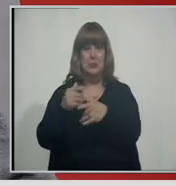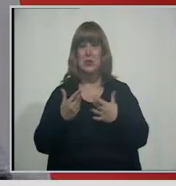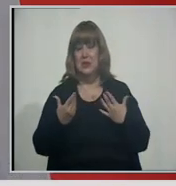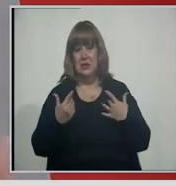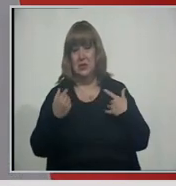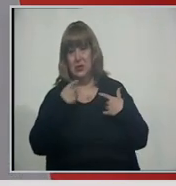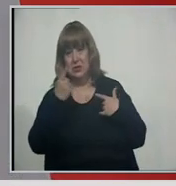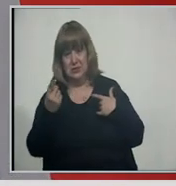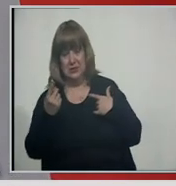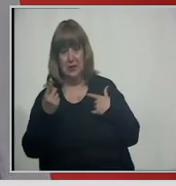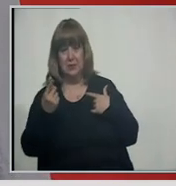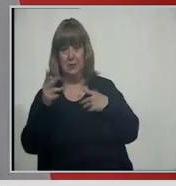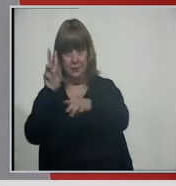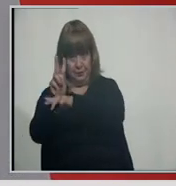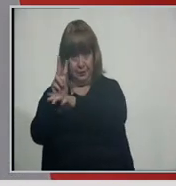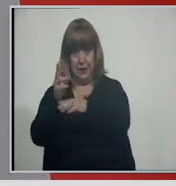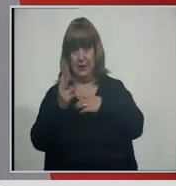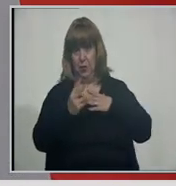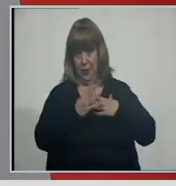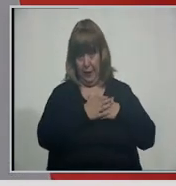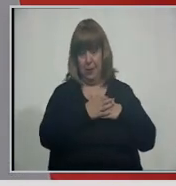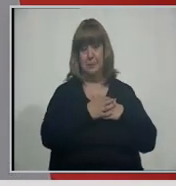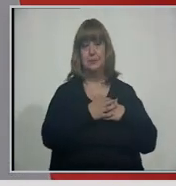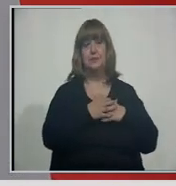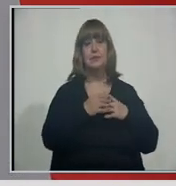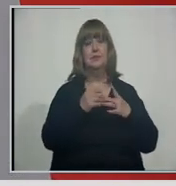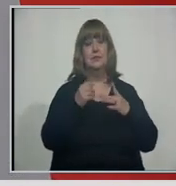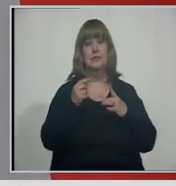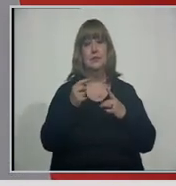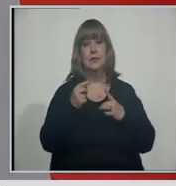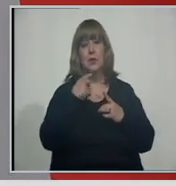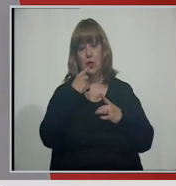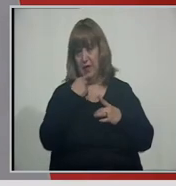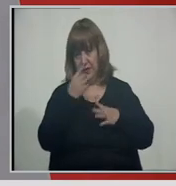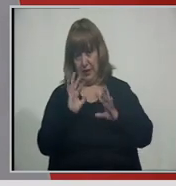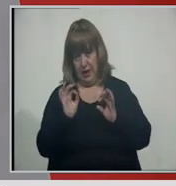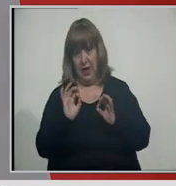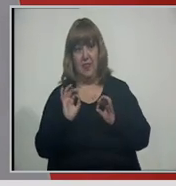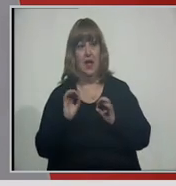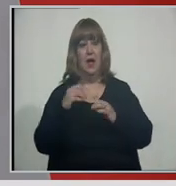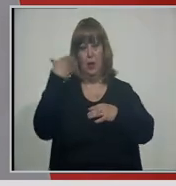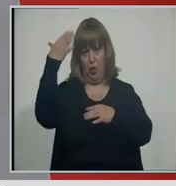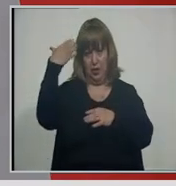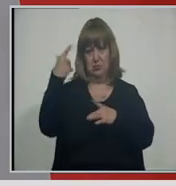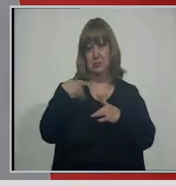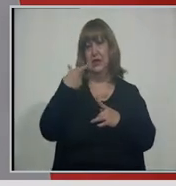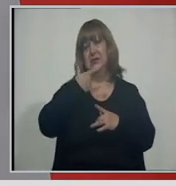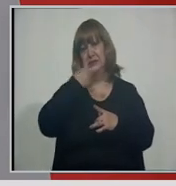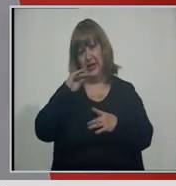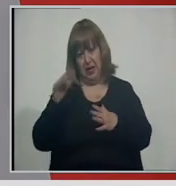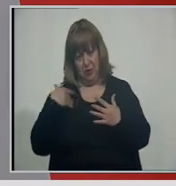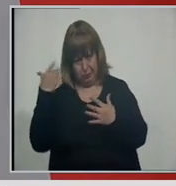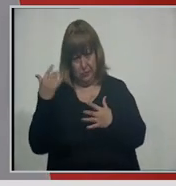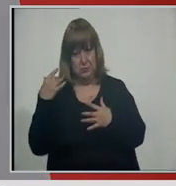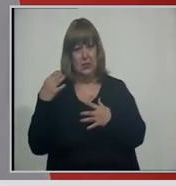no voy a decir que en la diputada puede ser adelantar como digo si voy a decir en el congreso en el senado sería pues fama ni